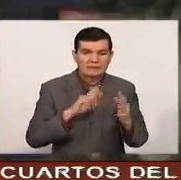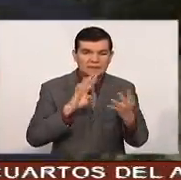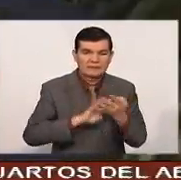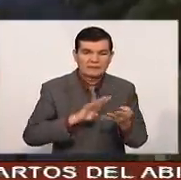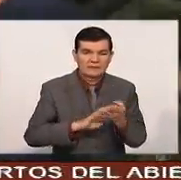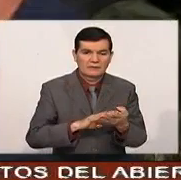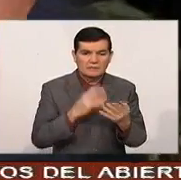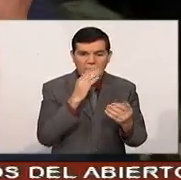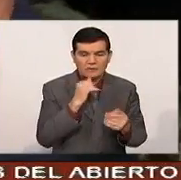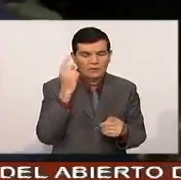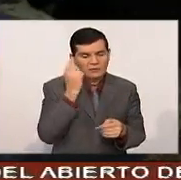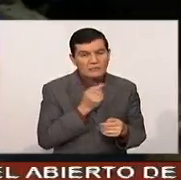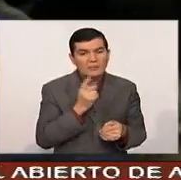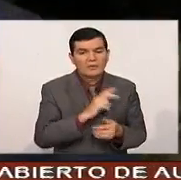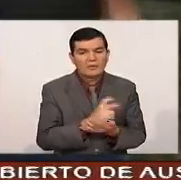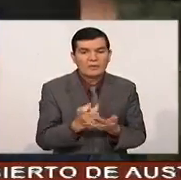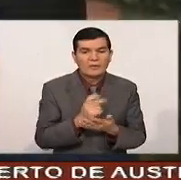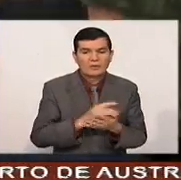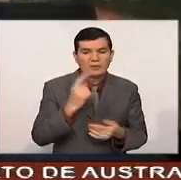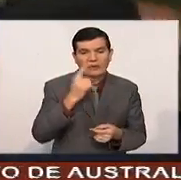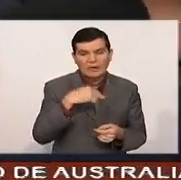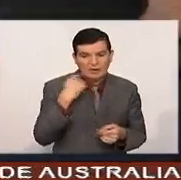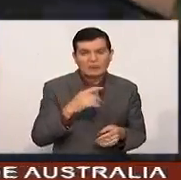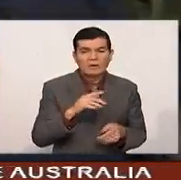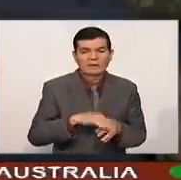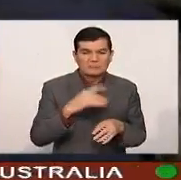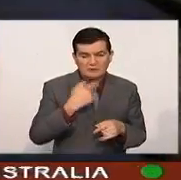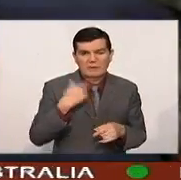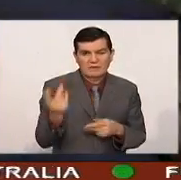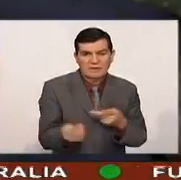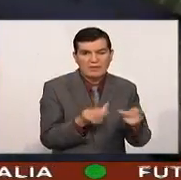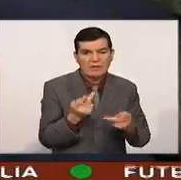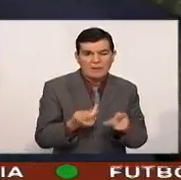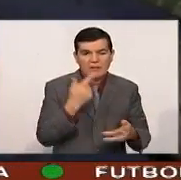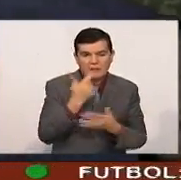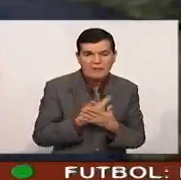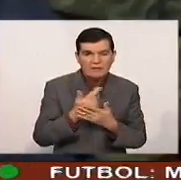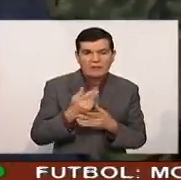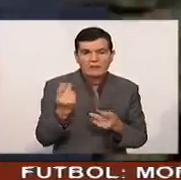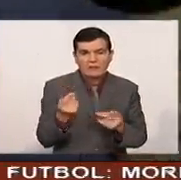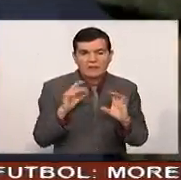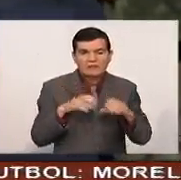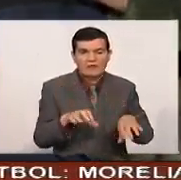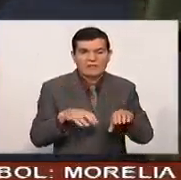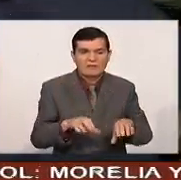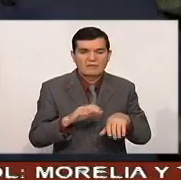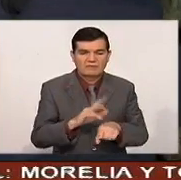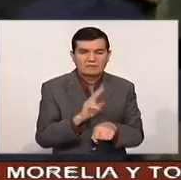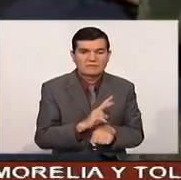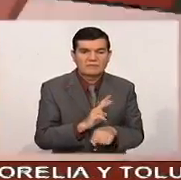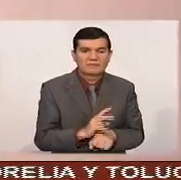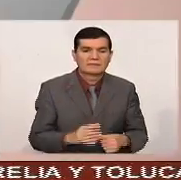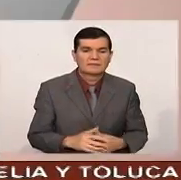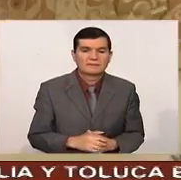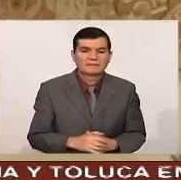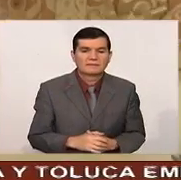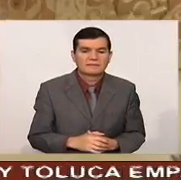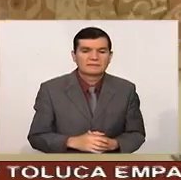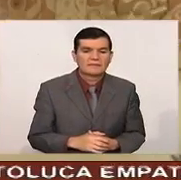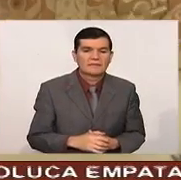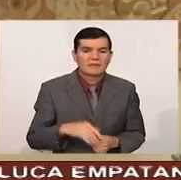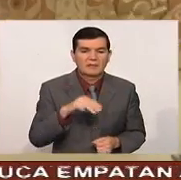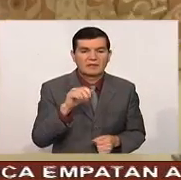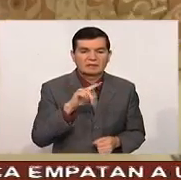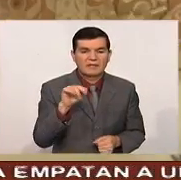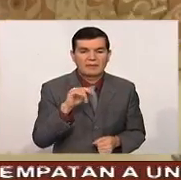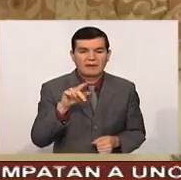cárcel no ha podido dormir porque lo obligan a pasar lista, además de los ladridos del perro encargado de cuidarlo.